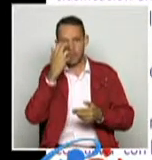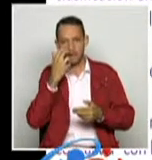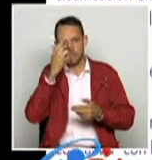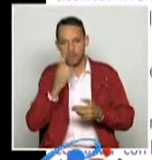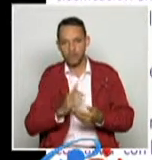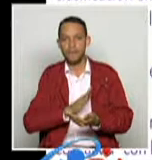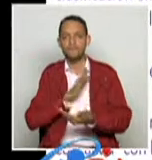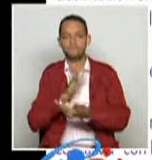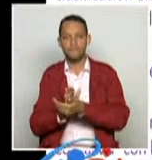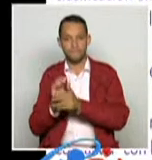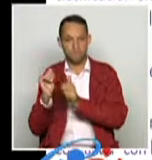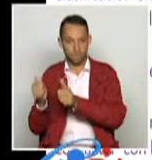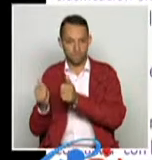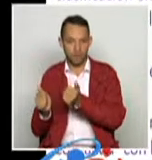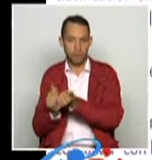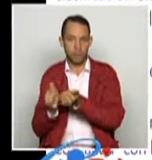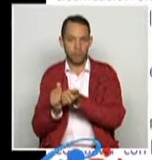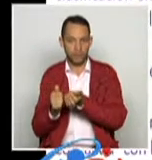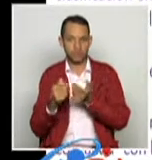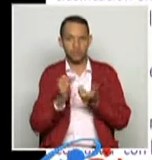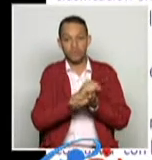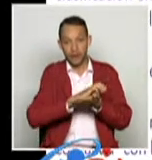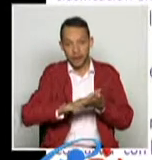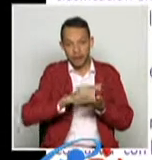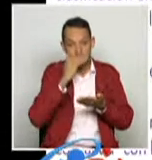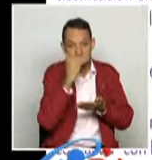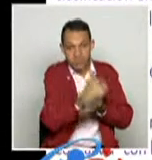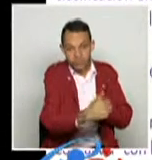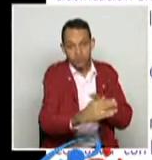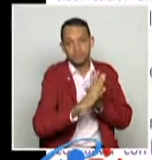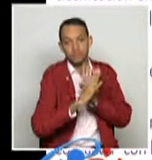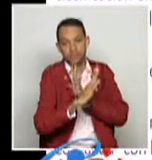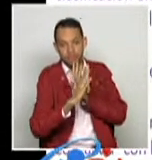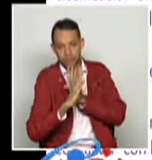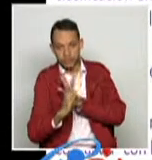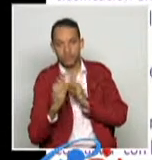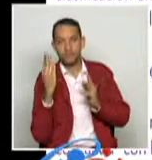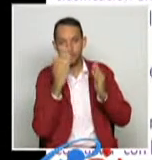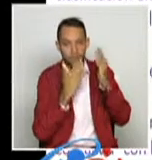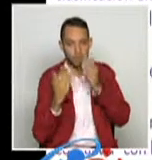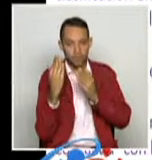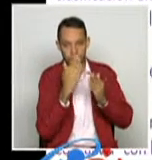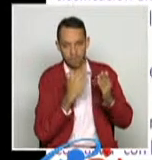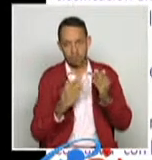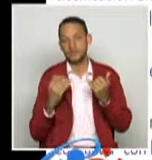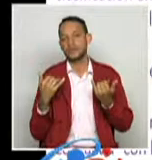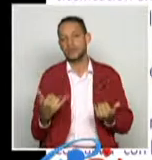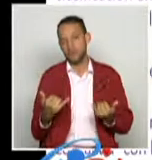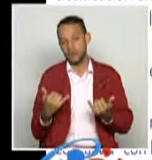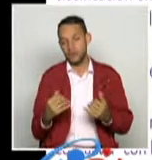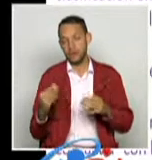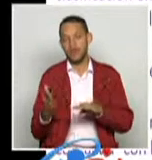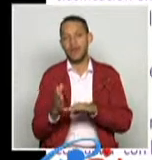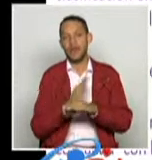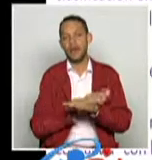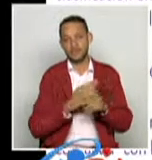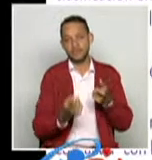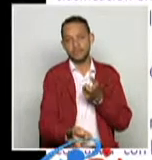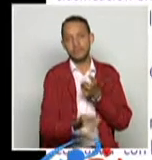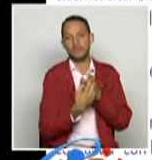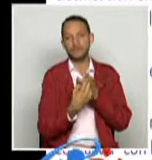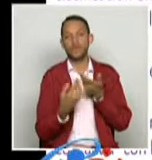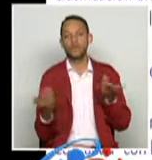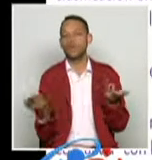a hacer ustedes en la brigada. Exactamente. Es valoración gratuita a esos niños. Es la valoración. Pero, y hay que inscribirse sí, previamente. ¿A